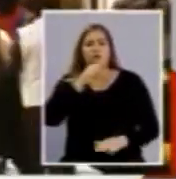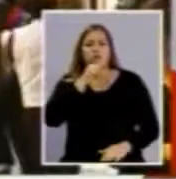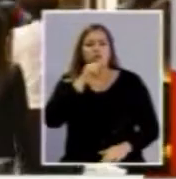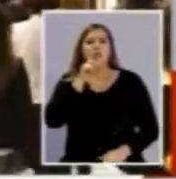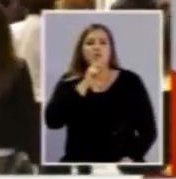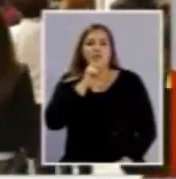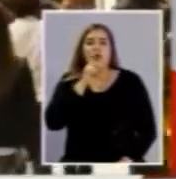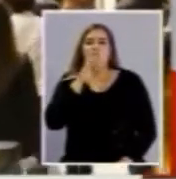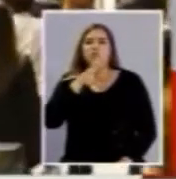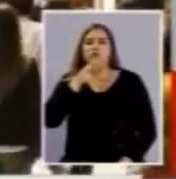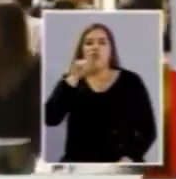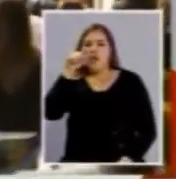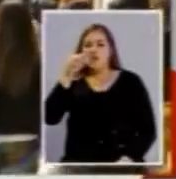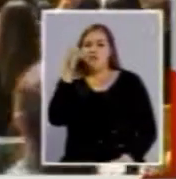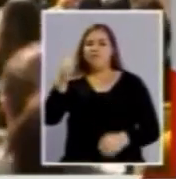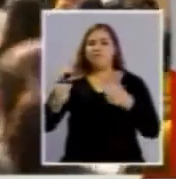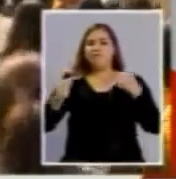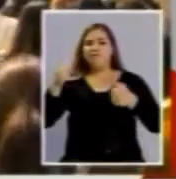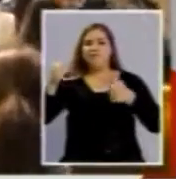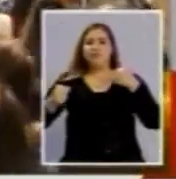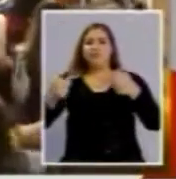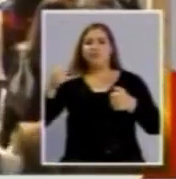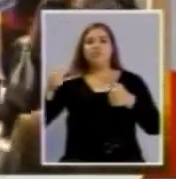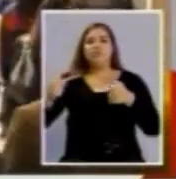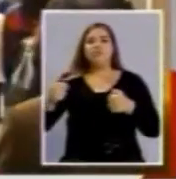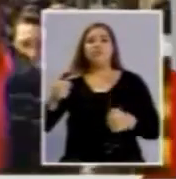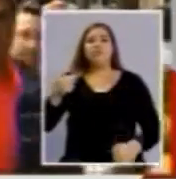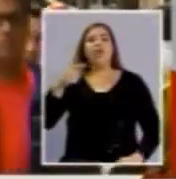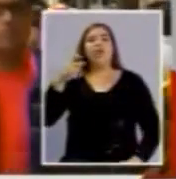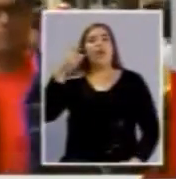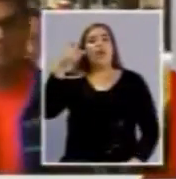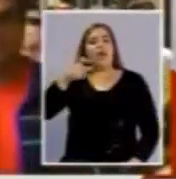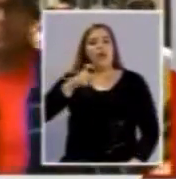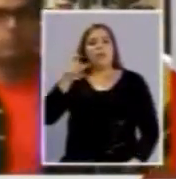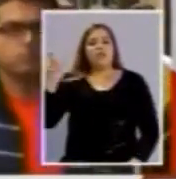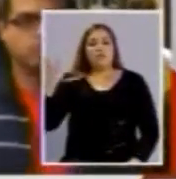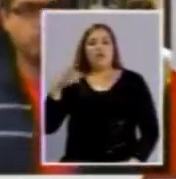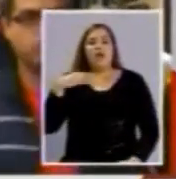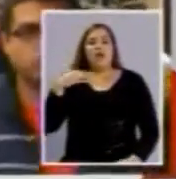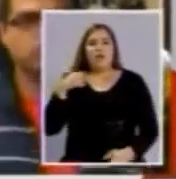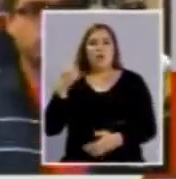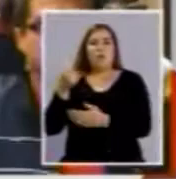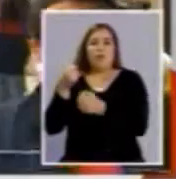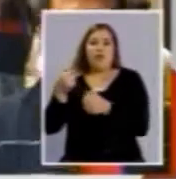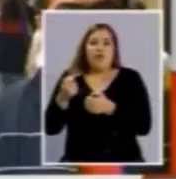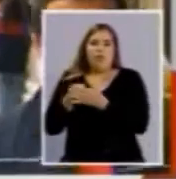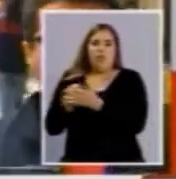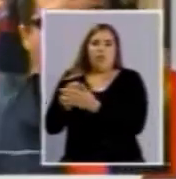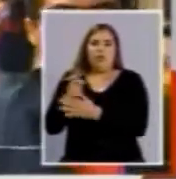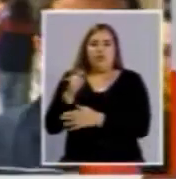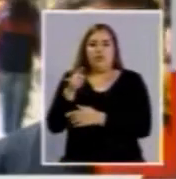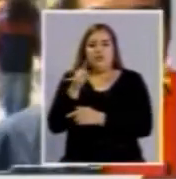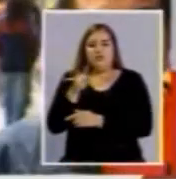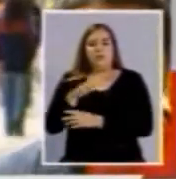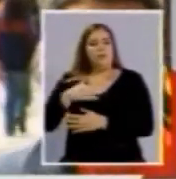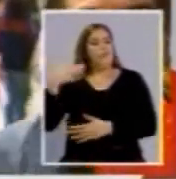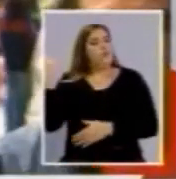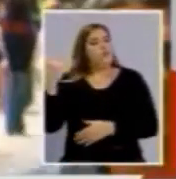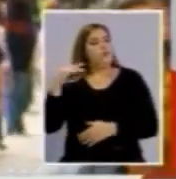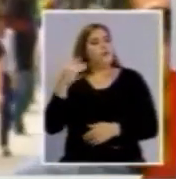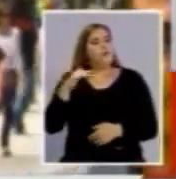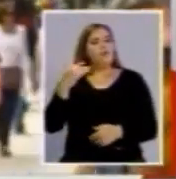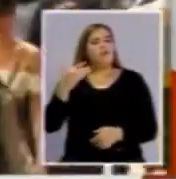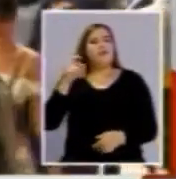tipo de indumentaria, sin duda. Pero también en nuestro país estamos viendo que cada vez más gente accede a ello. Sí. Sí. Es súper importante estos tips porque a veces hay